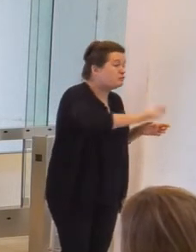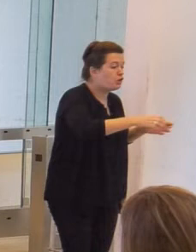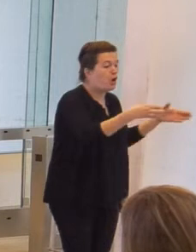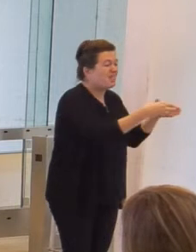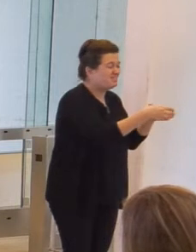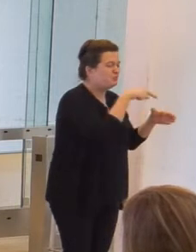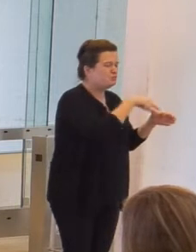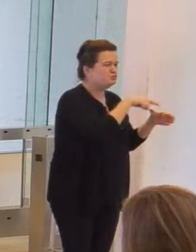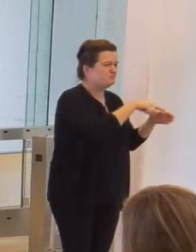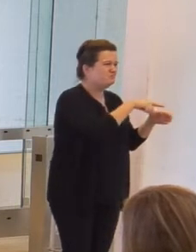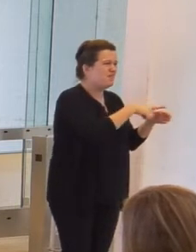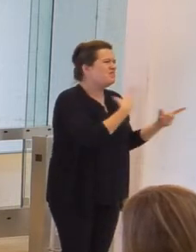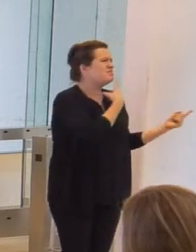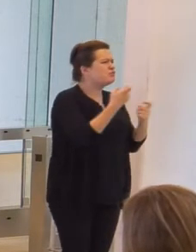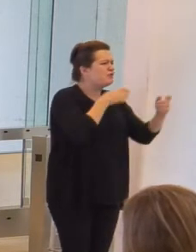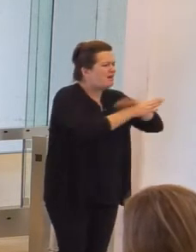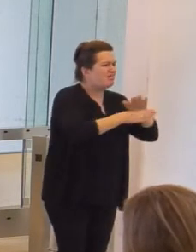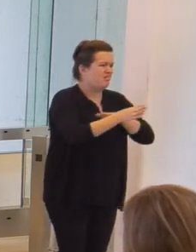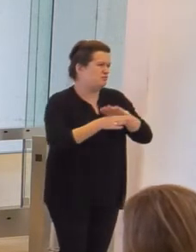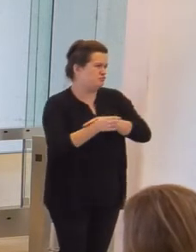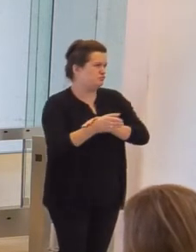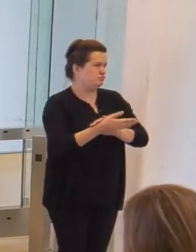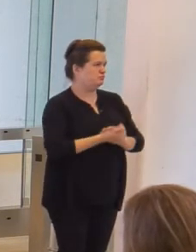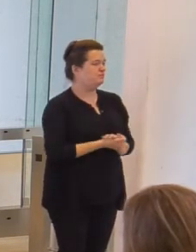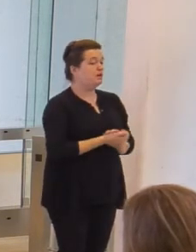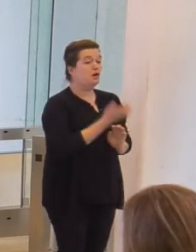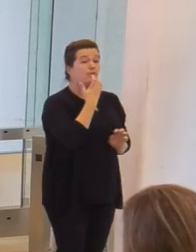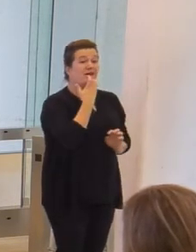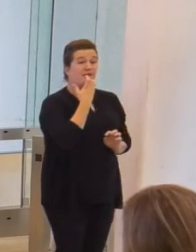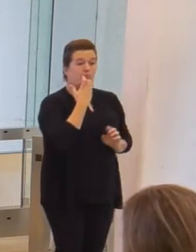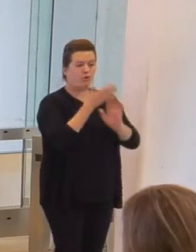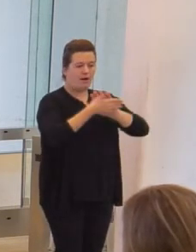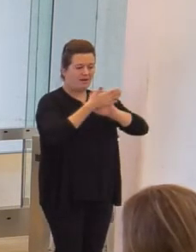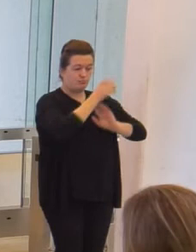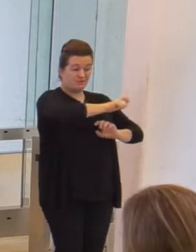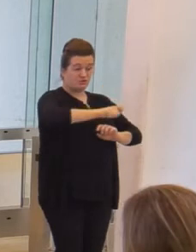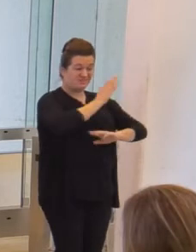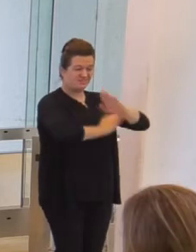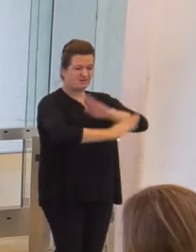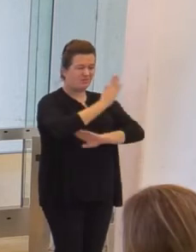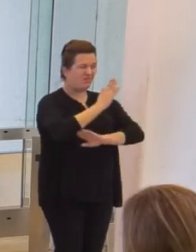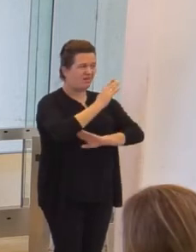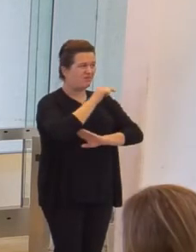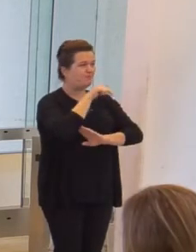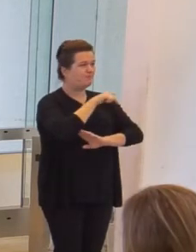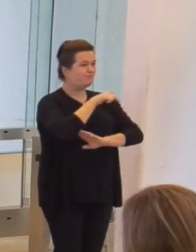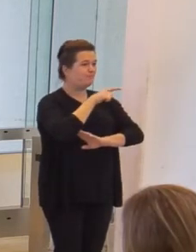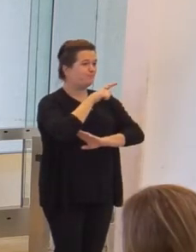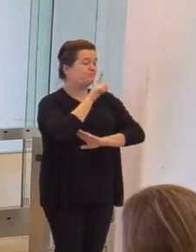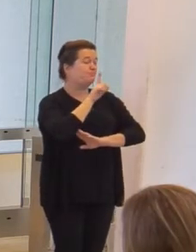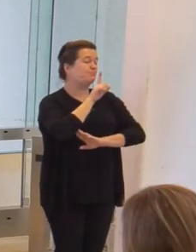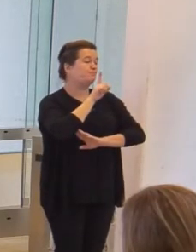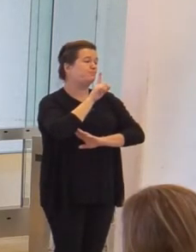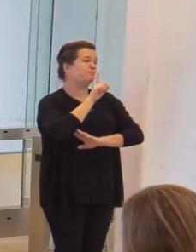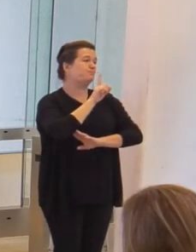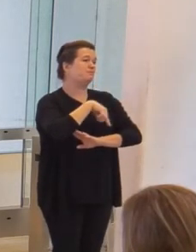que tienen más dificultades. En el caso de las personas con discapacidad, como también intentaba yo